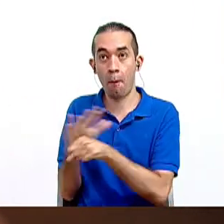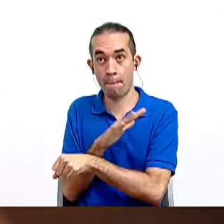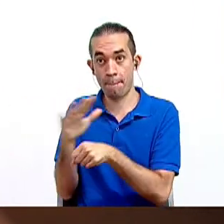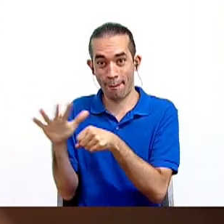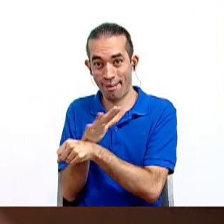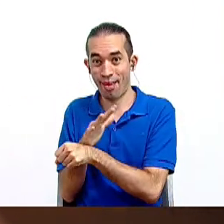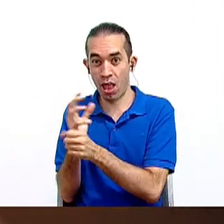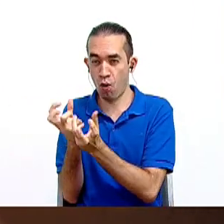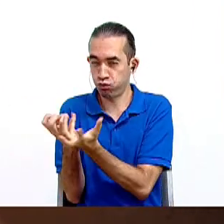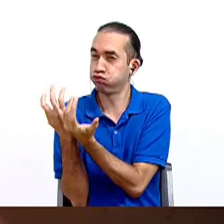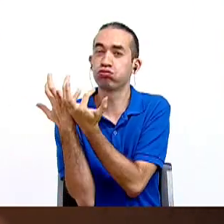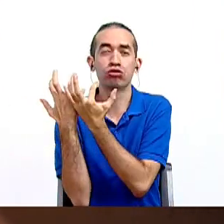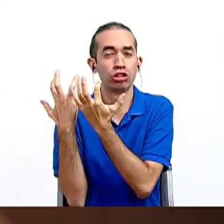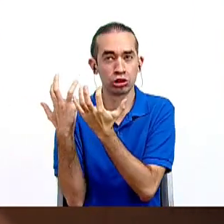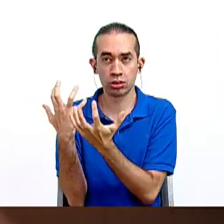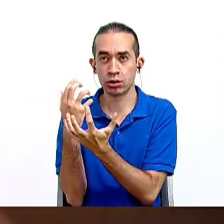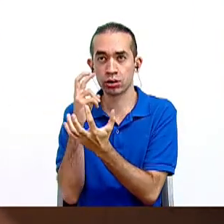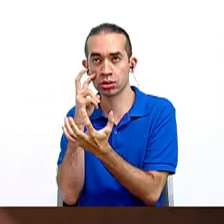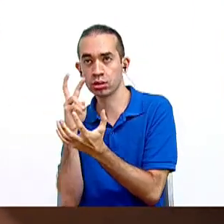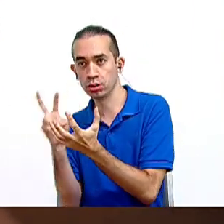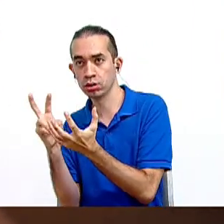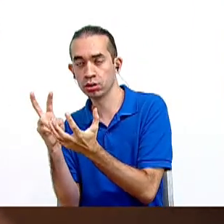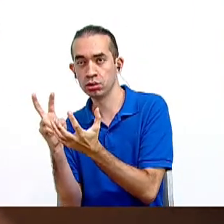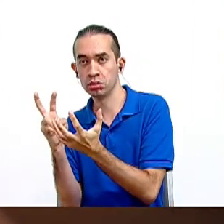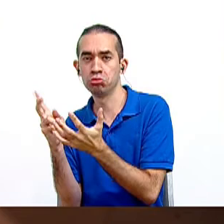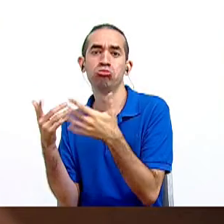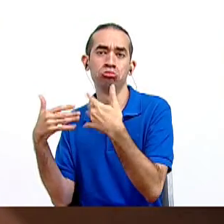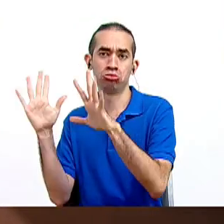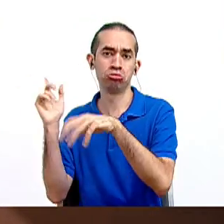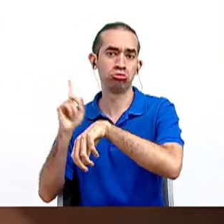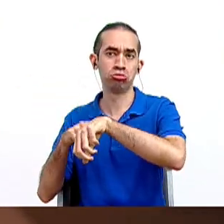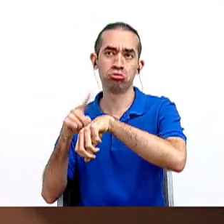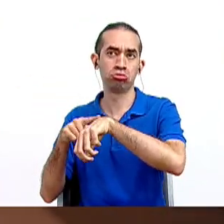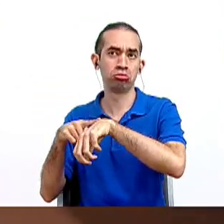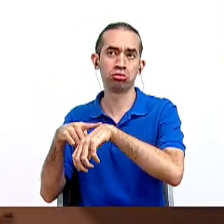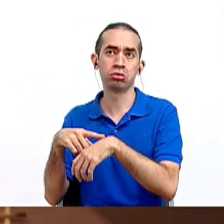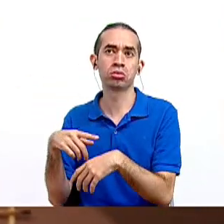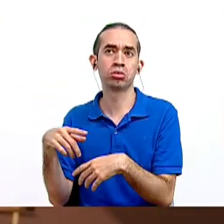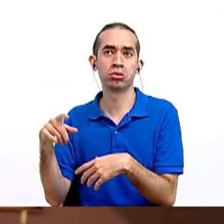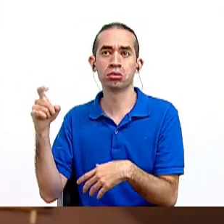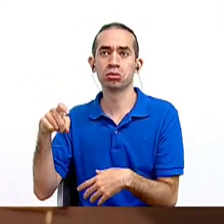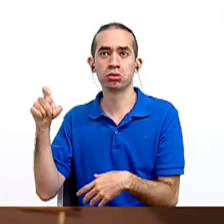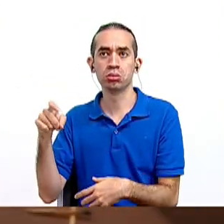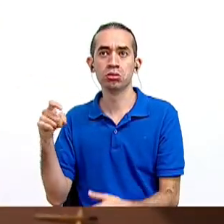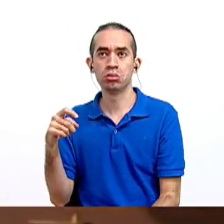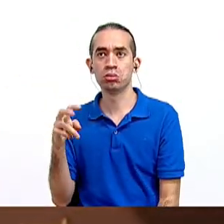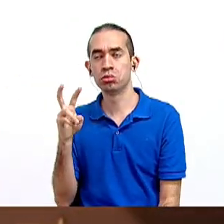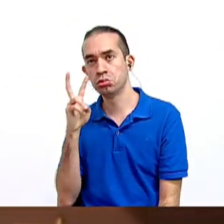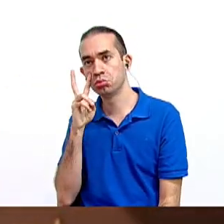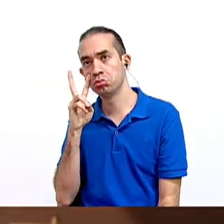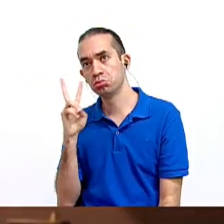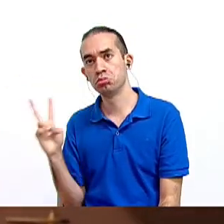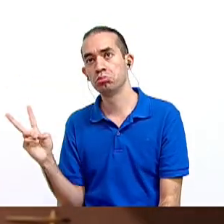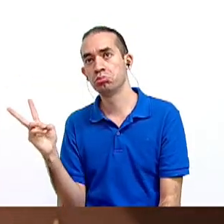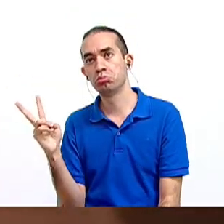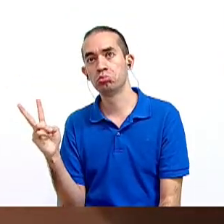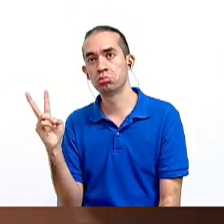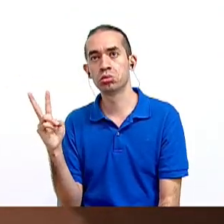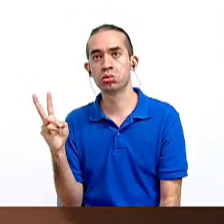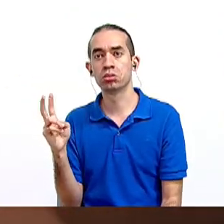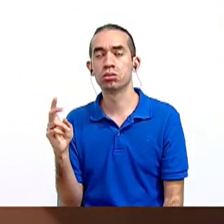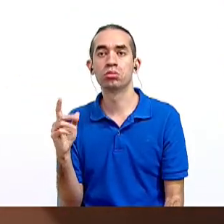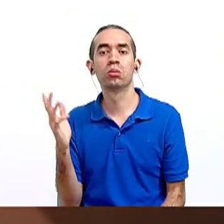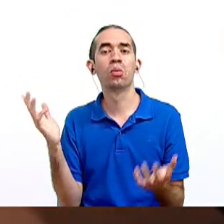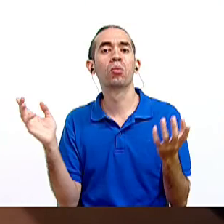completa, puedo dejarla la cantidad de tiempo que sea suficiente, que sea necesario, y vean que no se va a